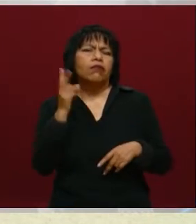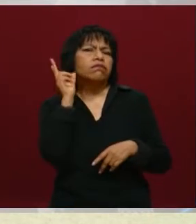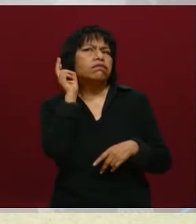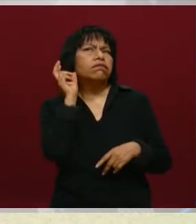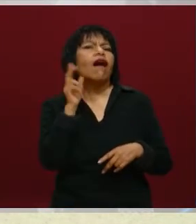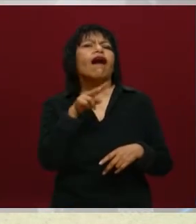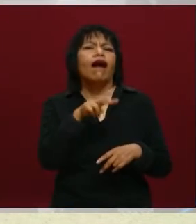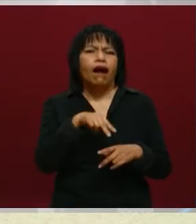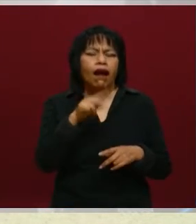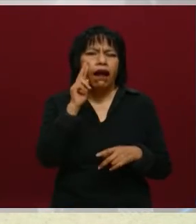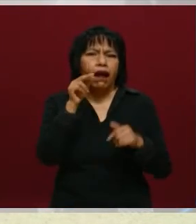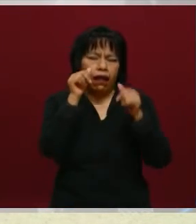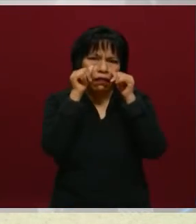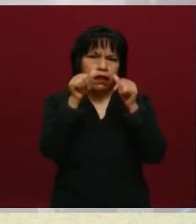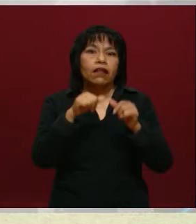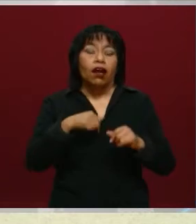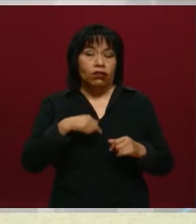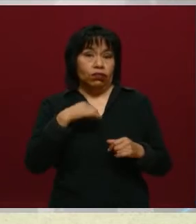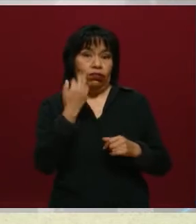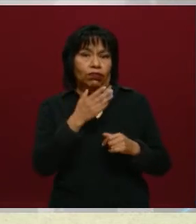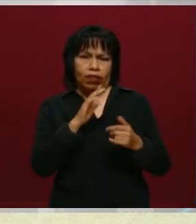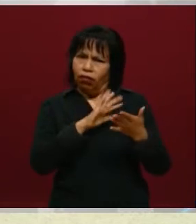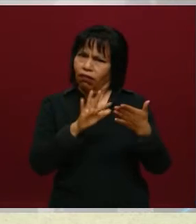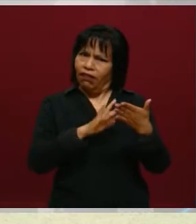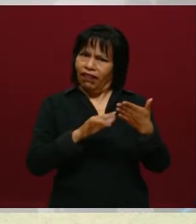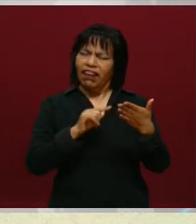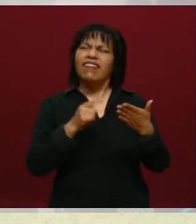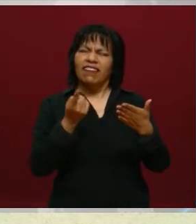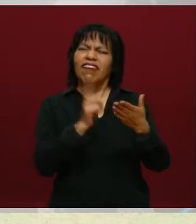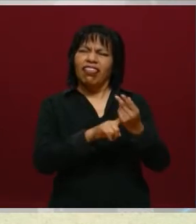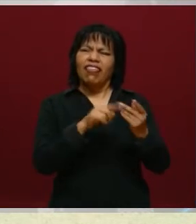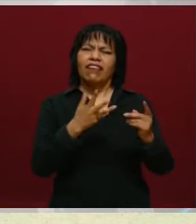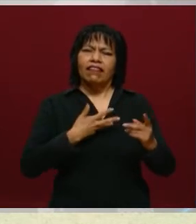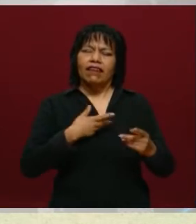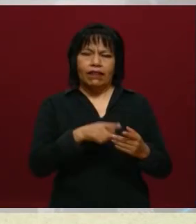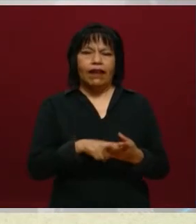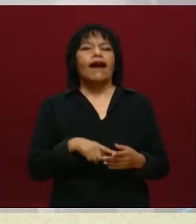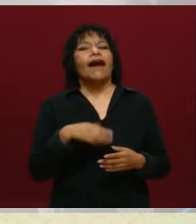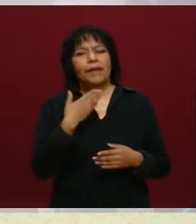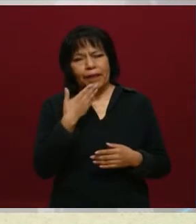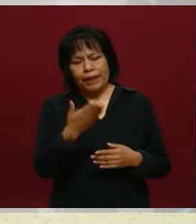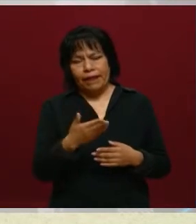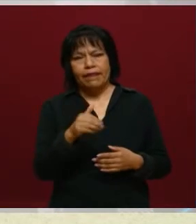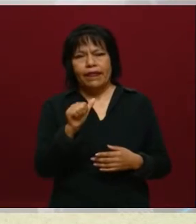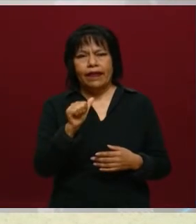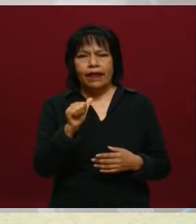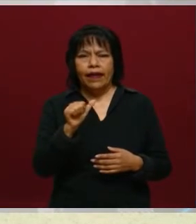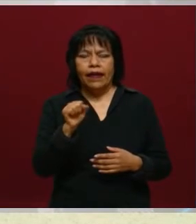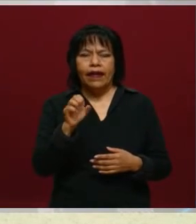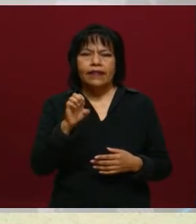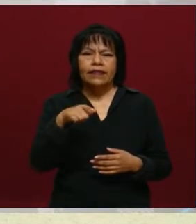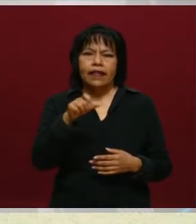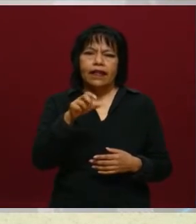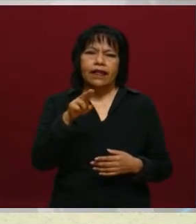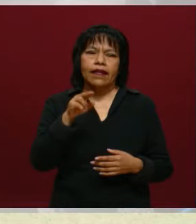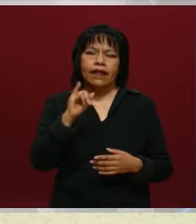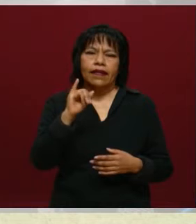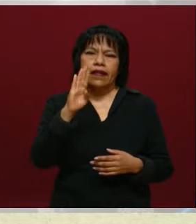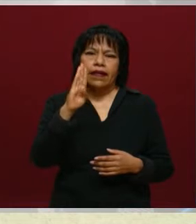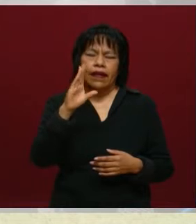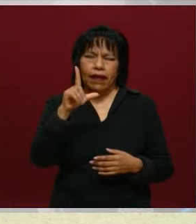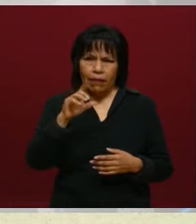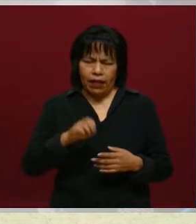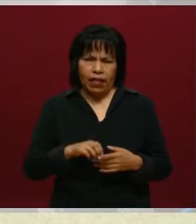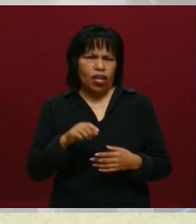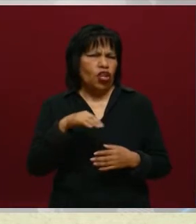alumnos como padres de familia pues yo quiero leerla no gano si bien si es va a ser asequible si es asequible en función de que pueden